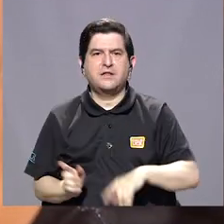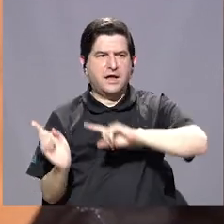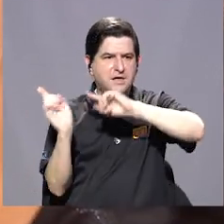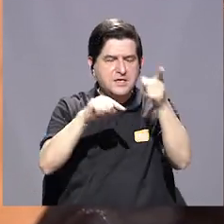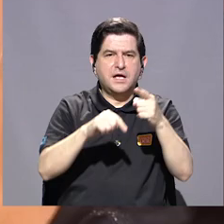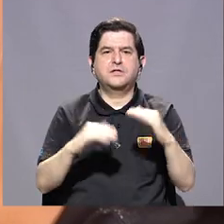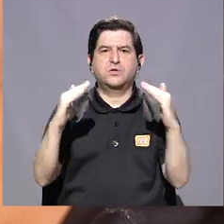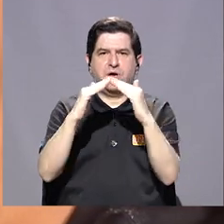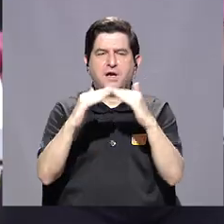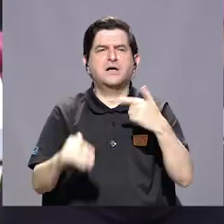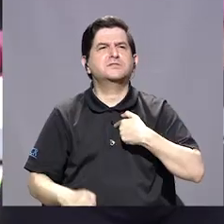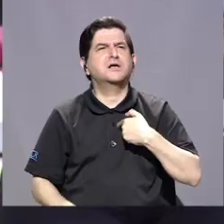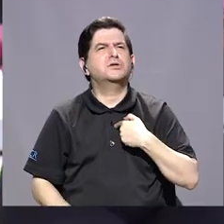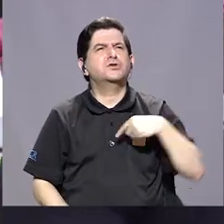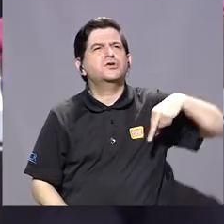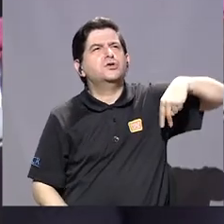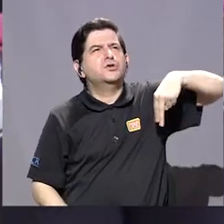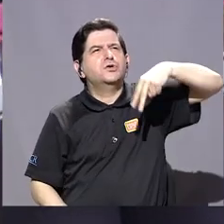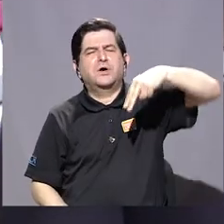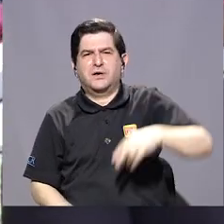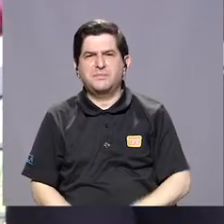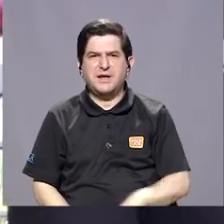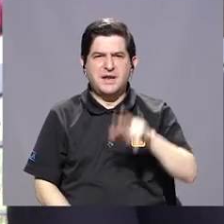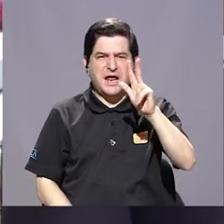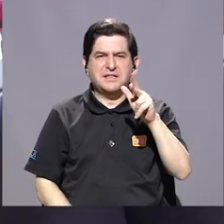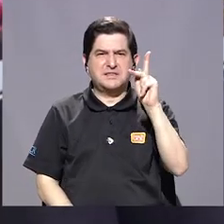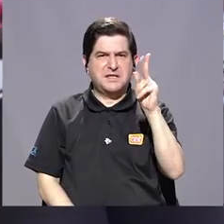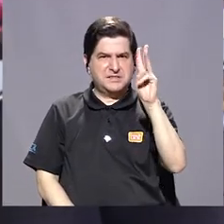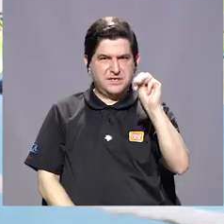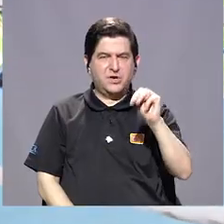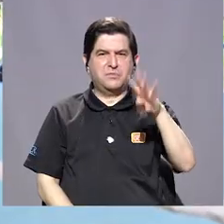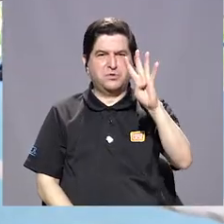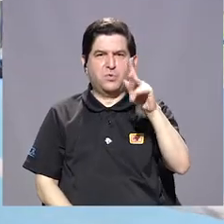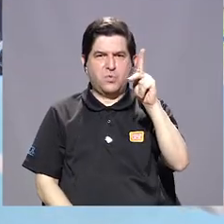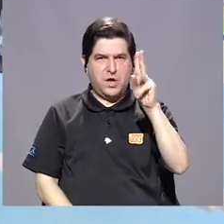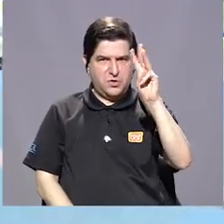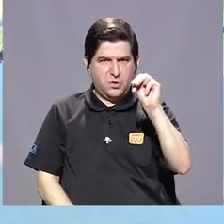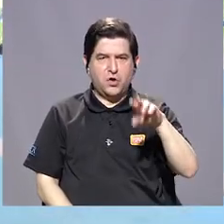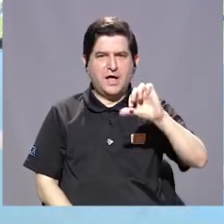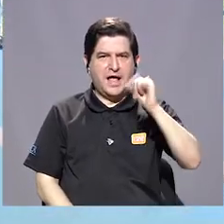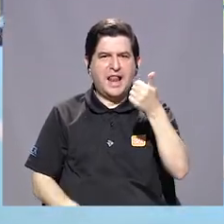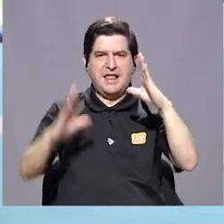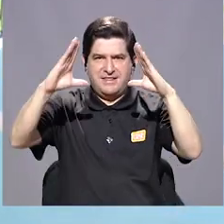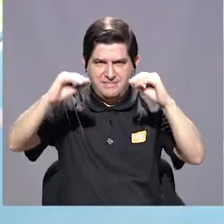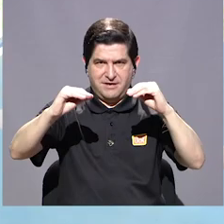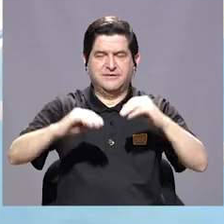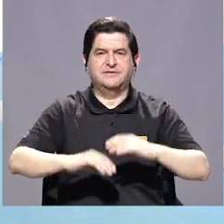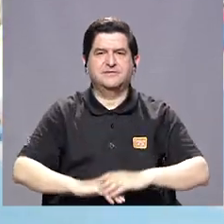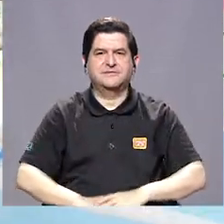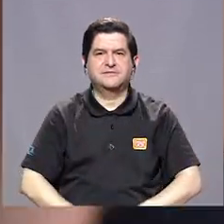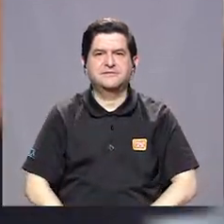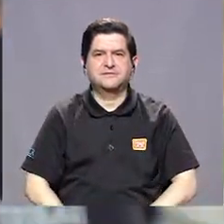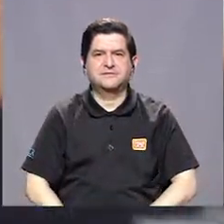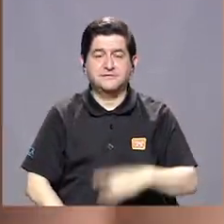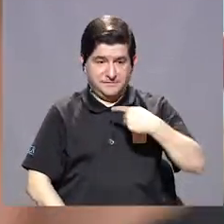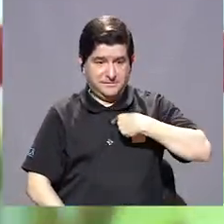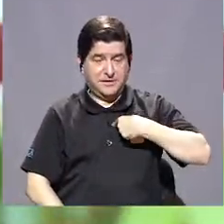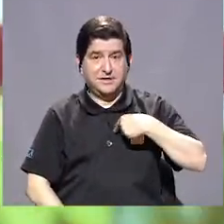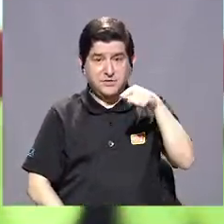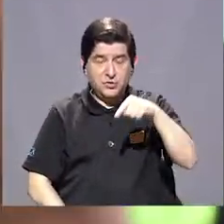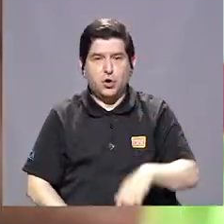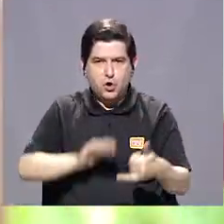tenía que caminar cerca de como 3 kilómetros, 4 kilómetros a las 10 de la noche. Y bajándome el